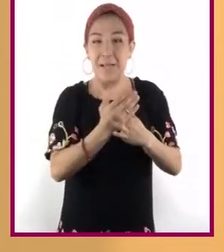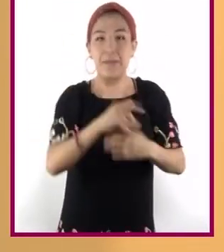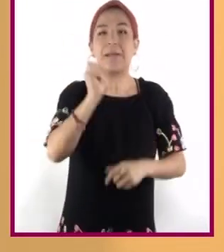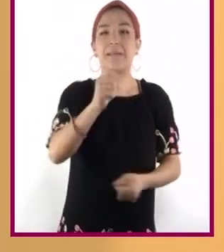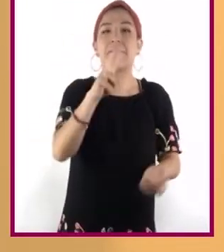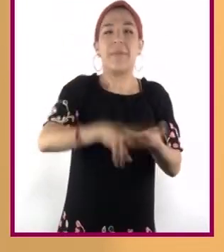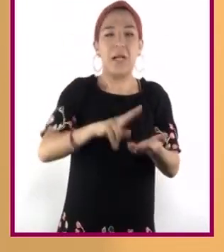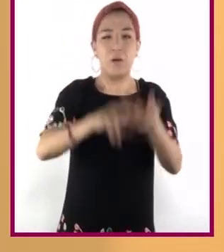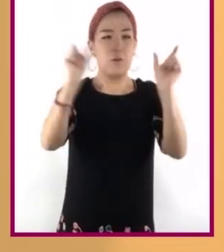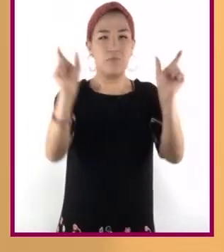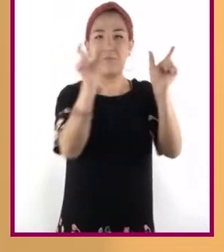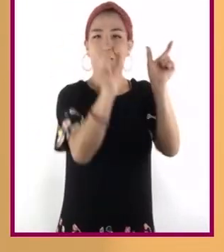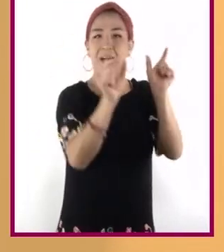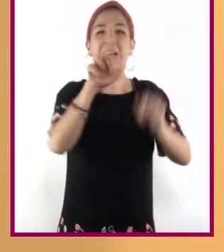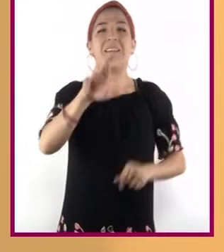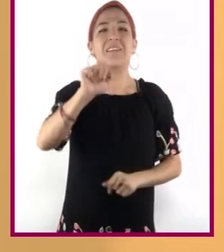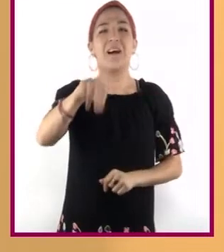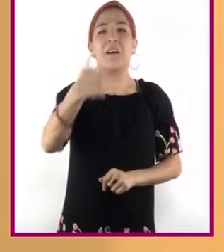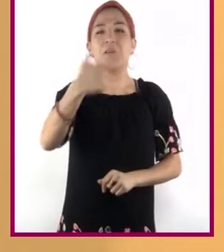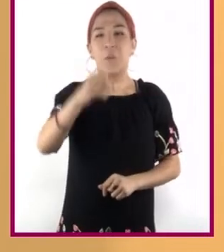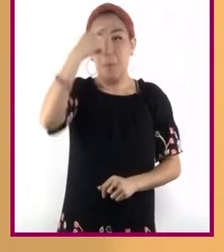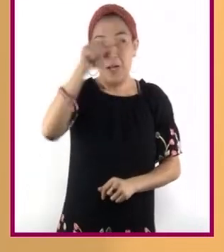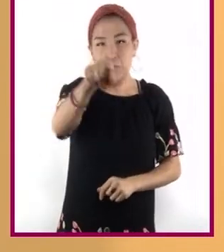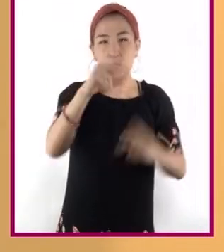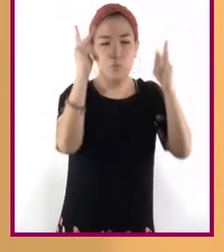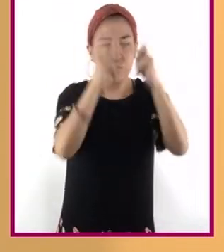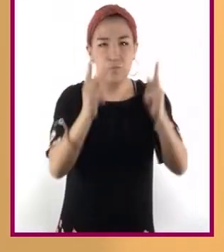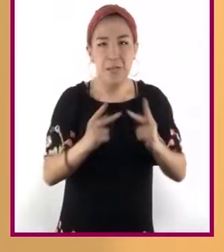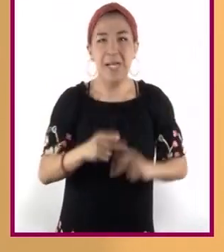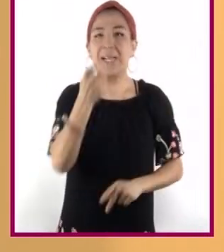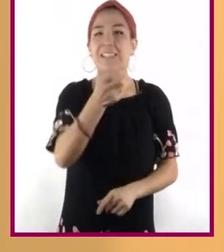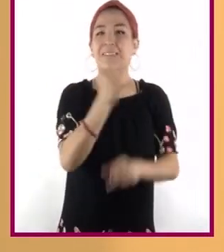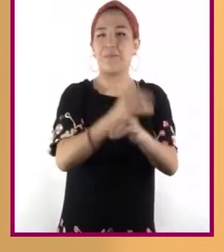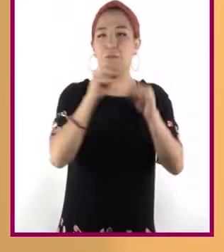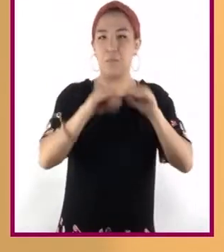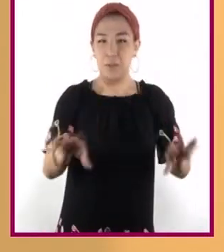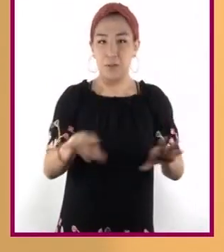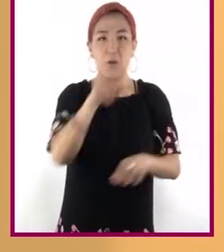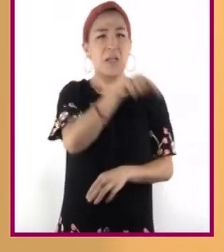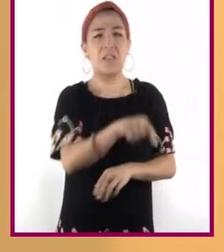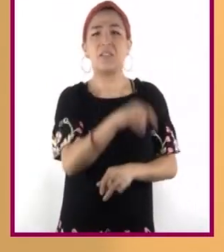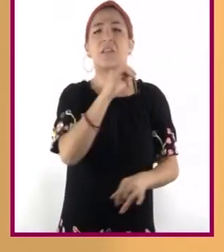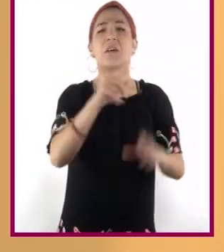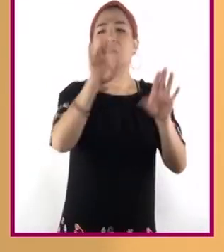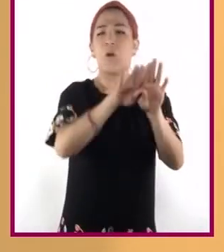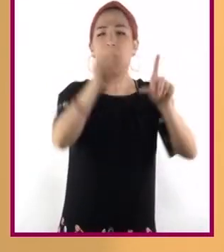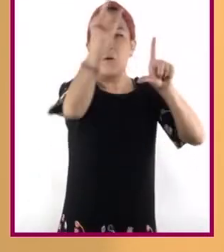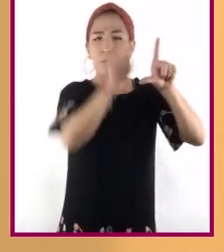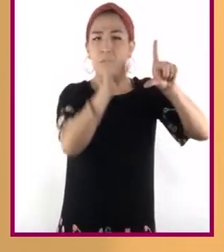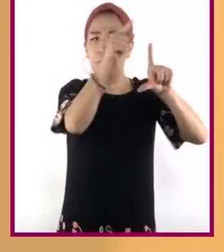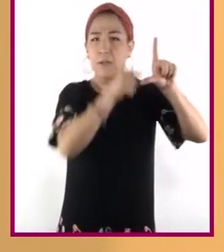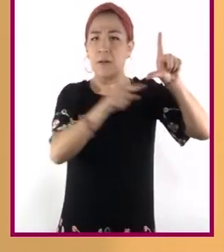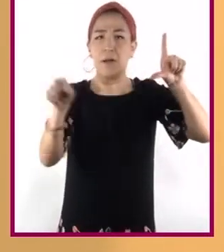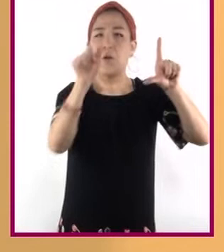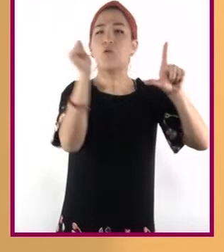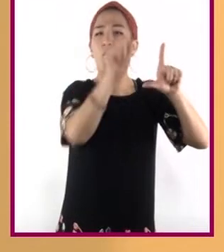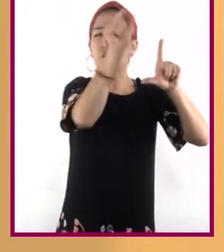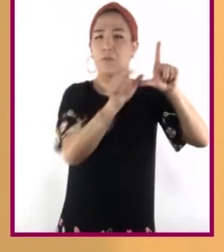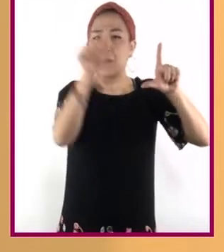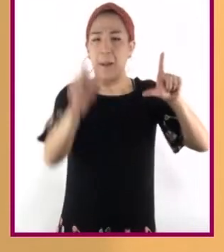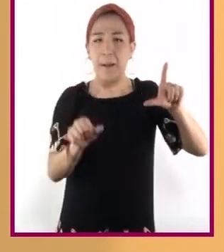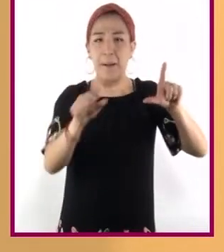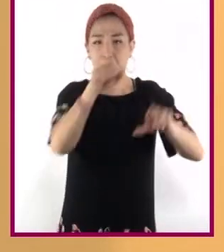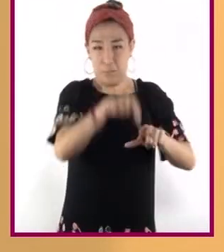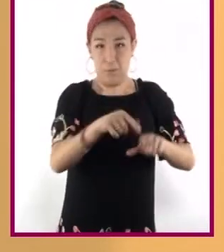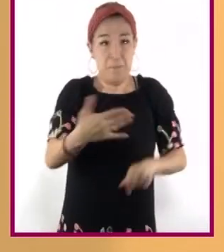para comparar conjuntos de datos. Estas gráficas y medidas serán suficientes